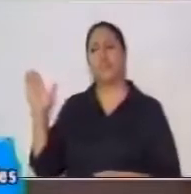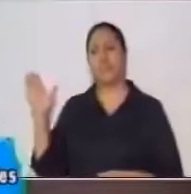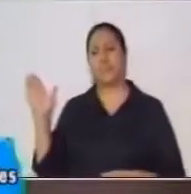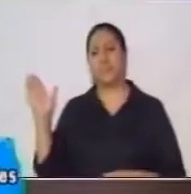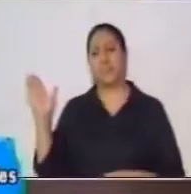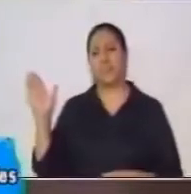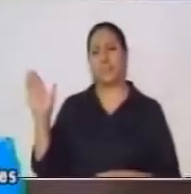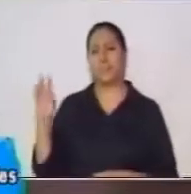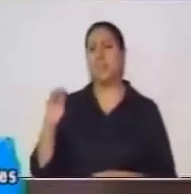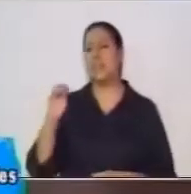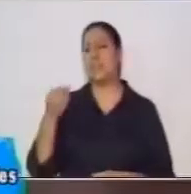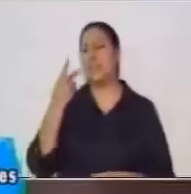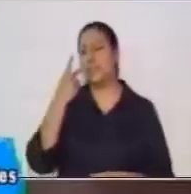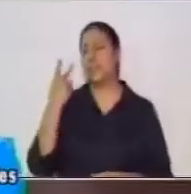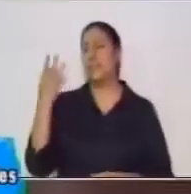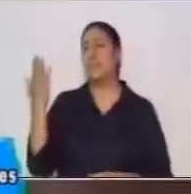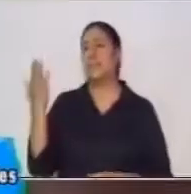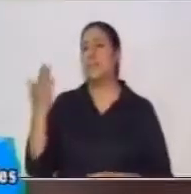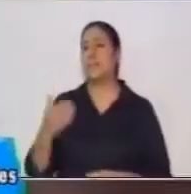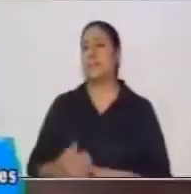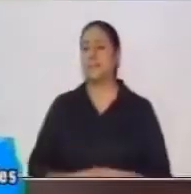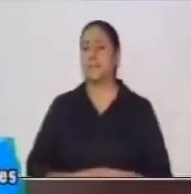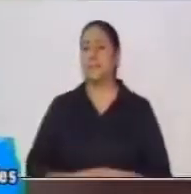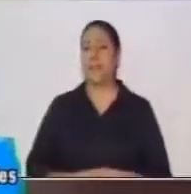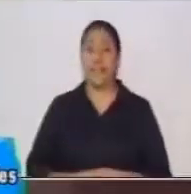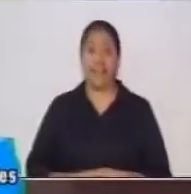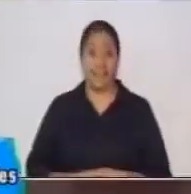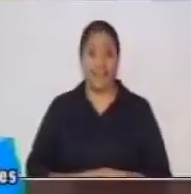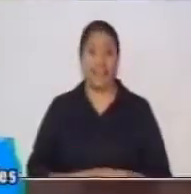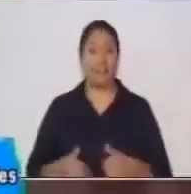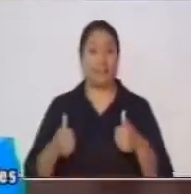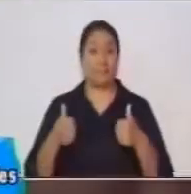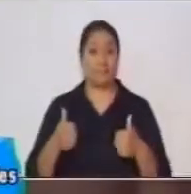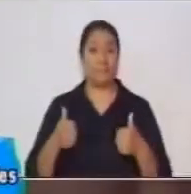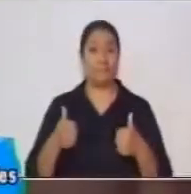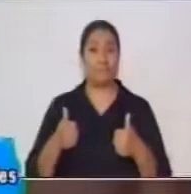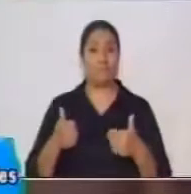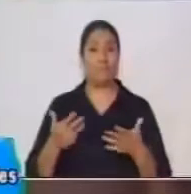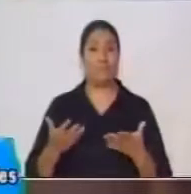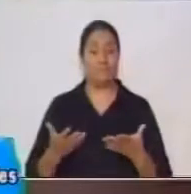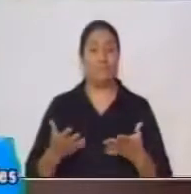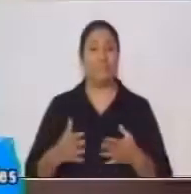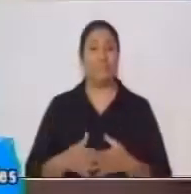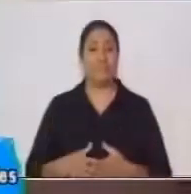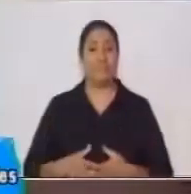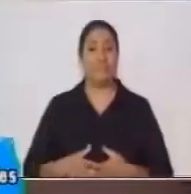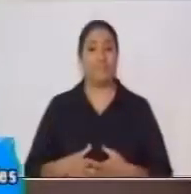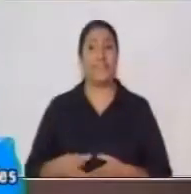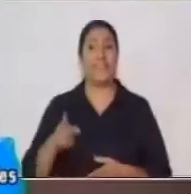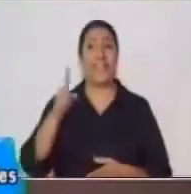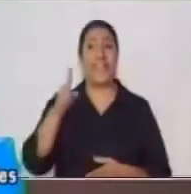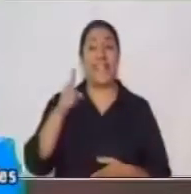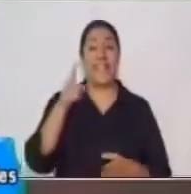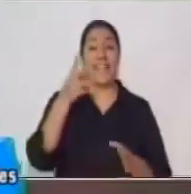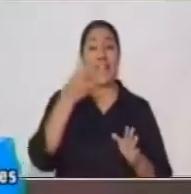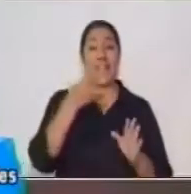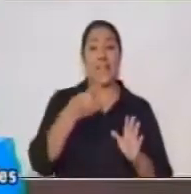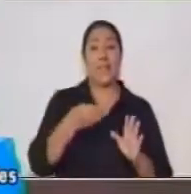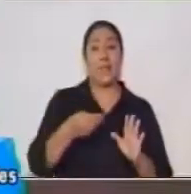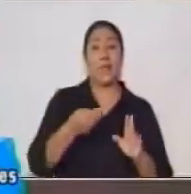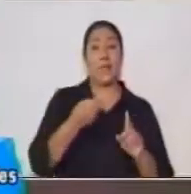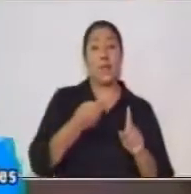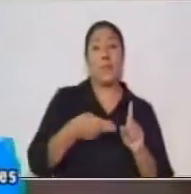¿Qué observas? Muy bien. Estamos agregándole un